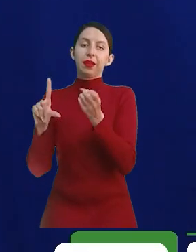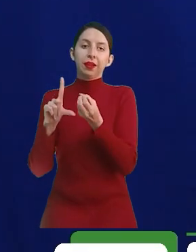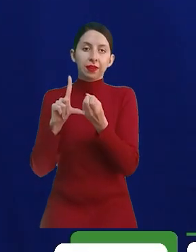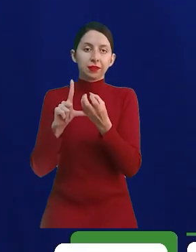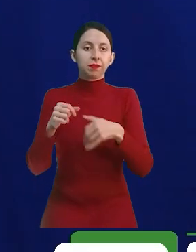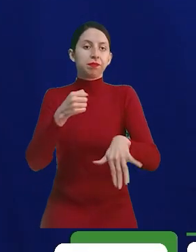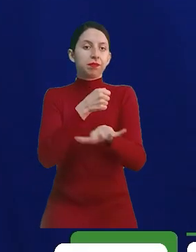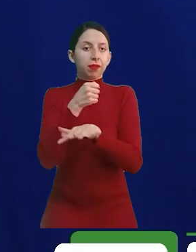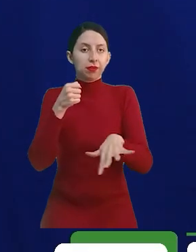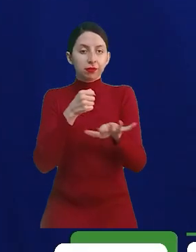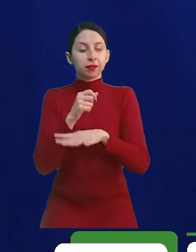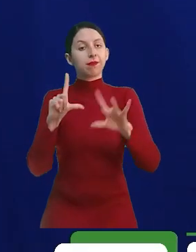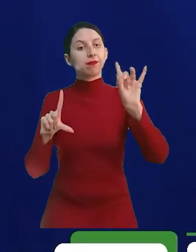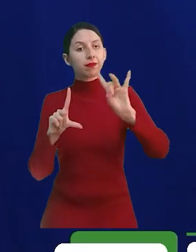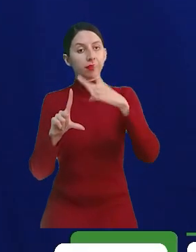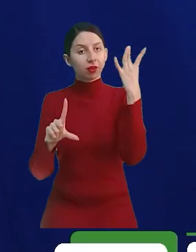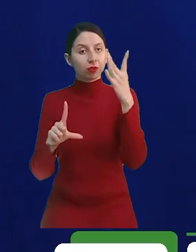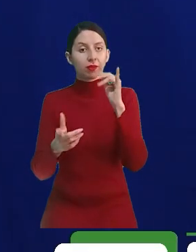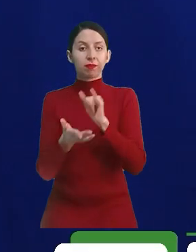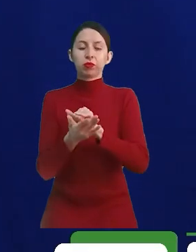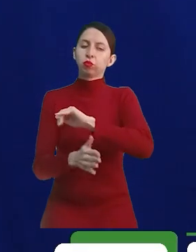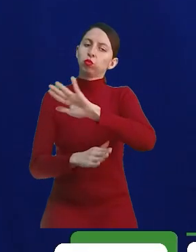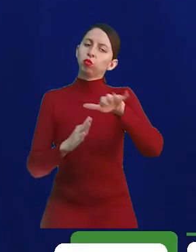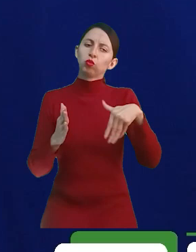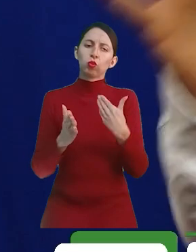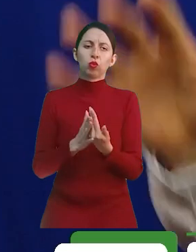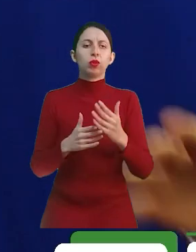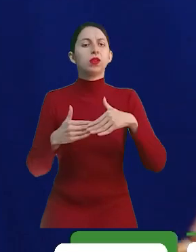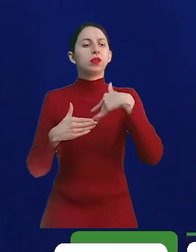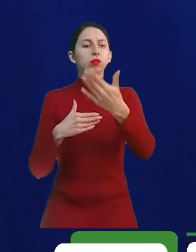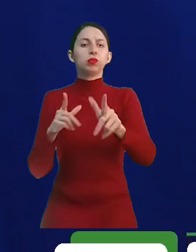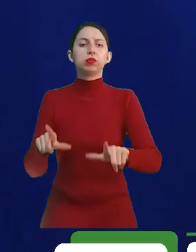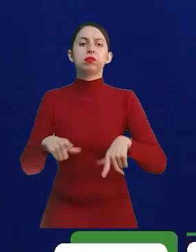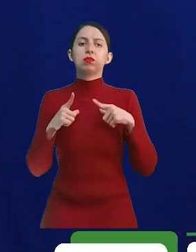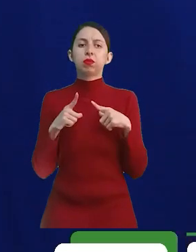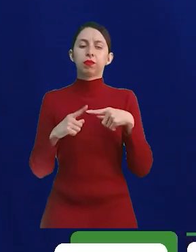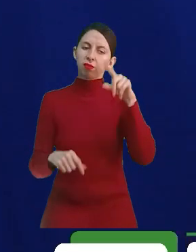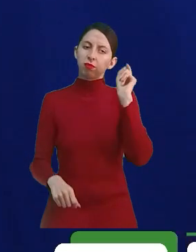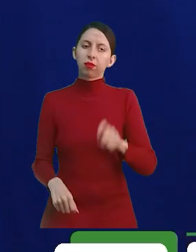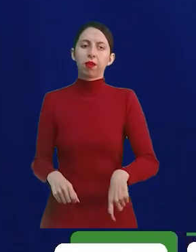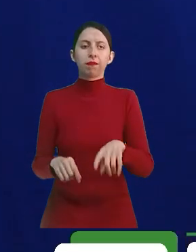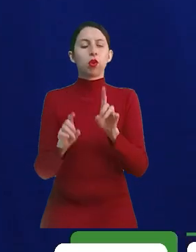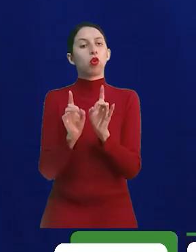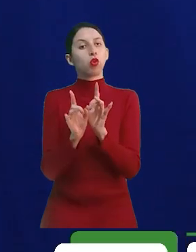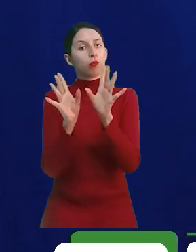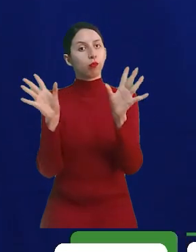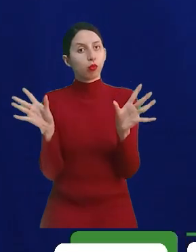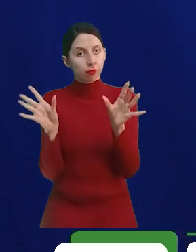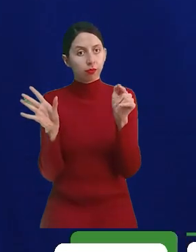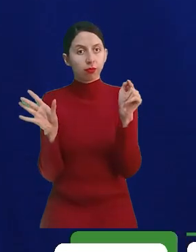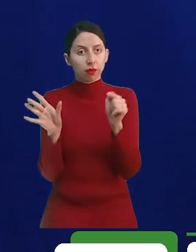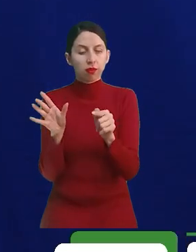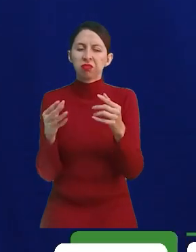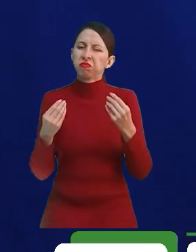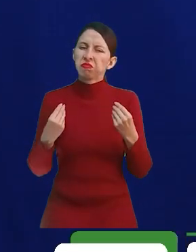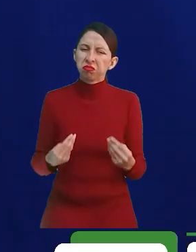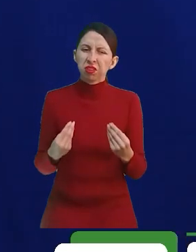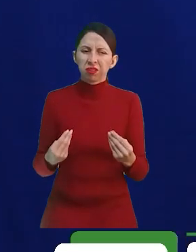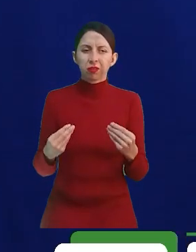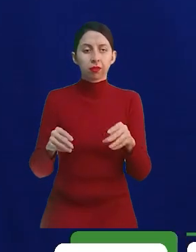licenciatura en educación básica en modalidad virtual también con todos nuestros posgrados debe ser una